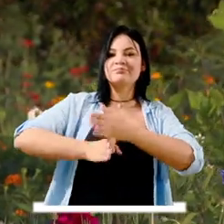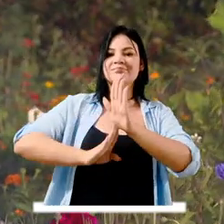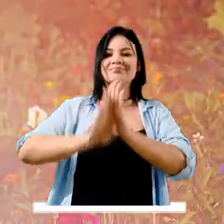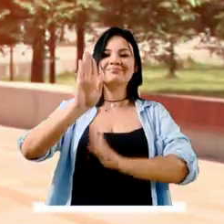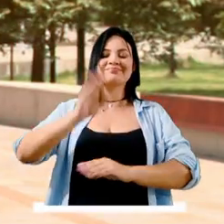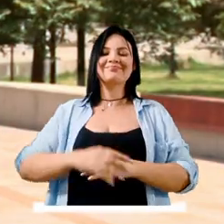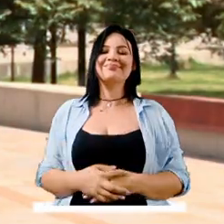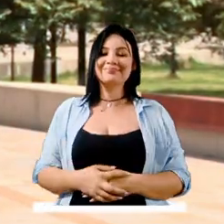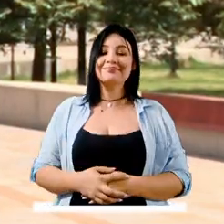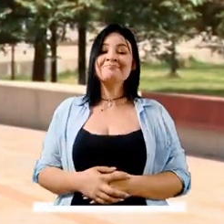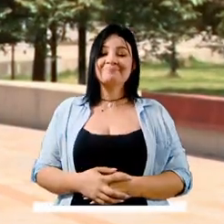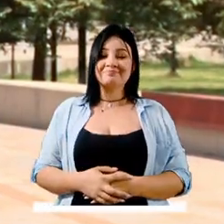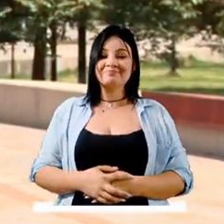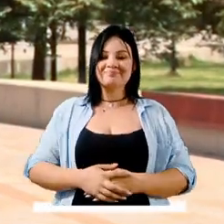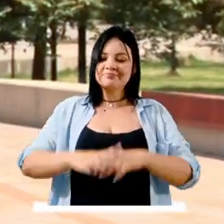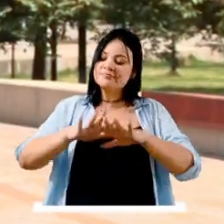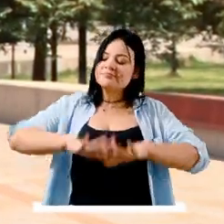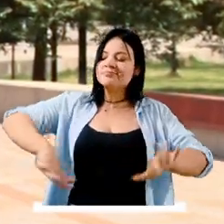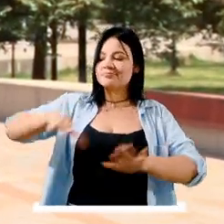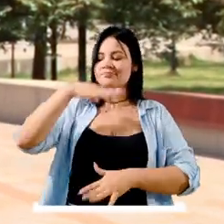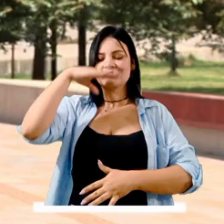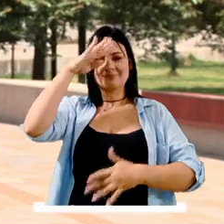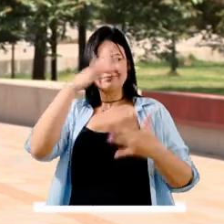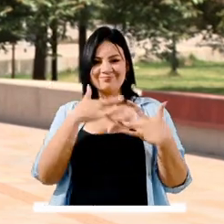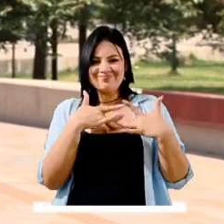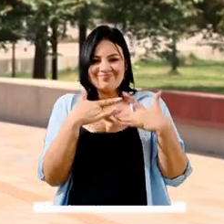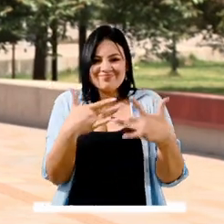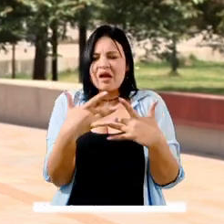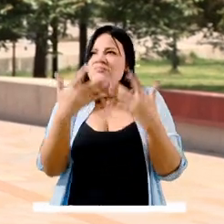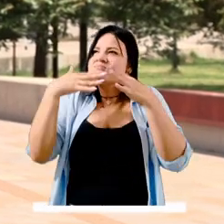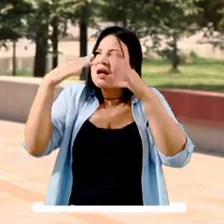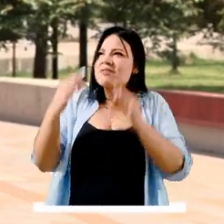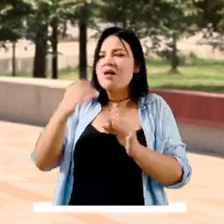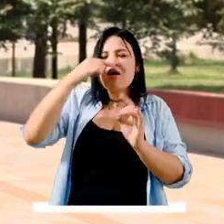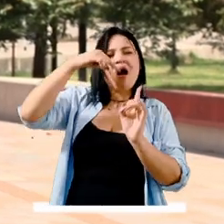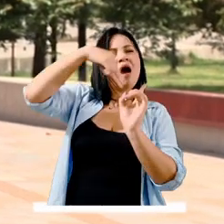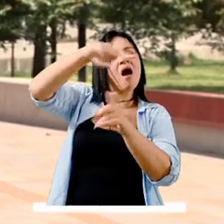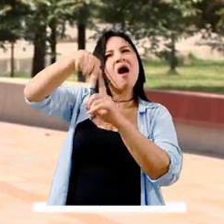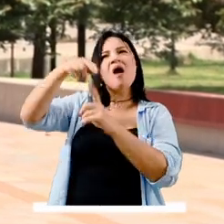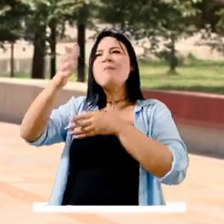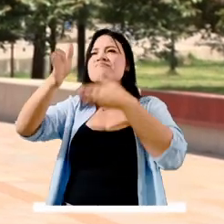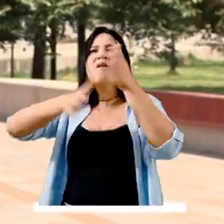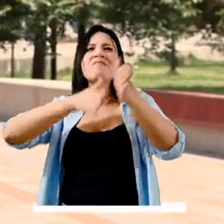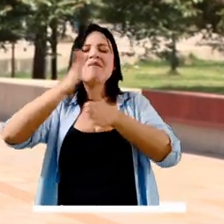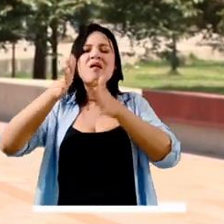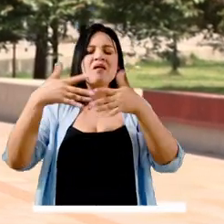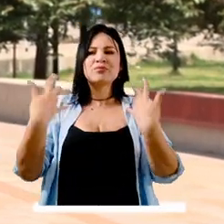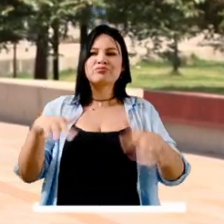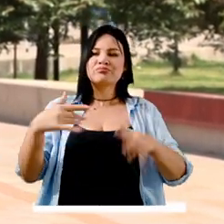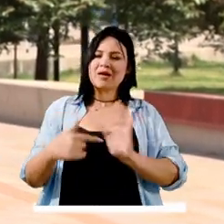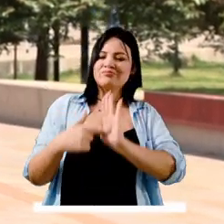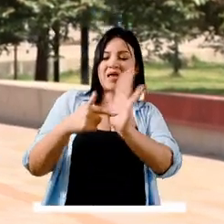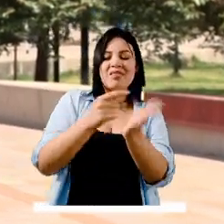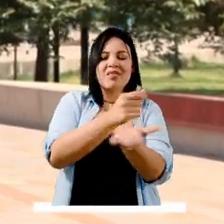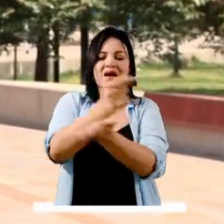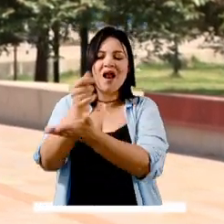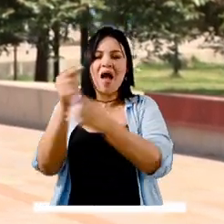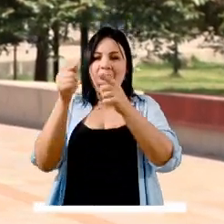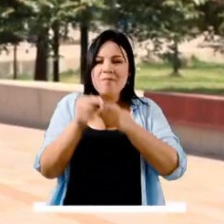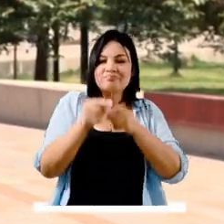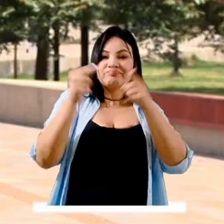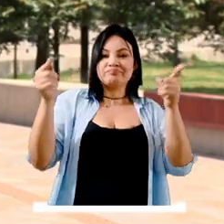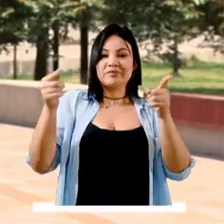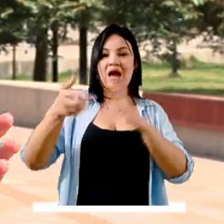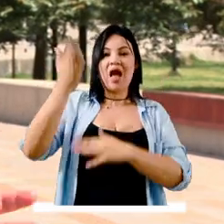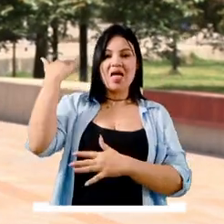siga adelante. Sin duda alguna, la vocación de la ciudad se amplió y la realidad de turismo y entretenimiento de Medellín ofrece una dinámica económica mucho